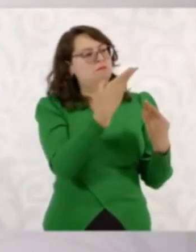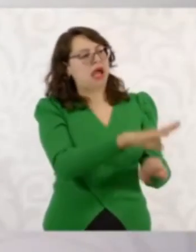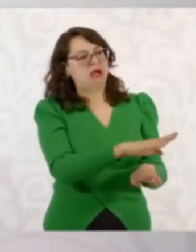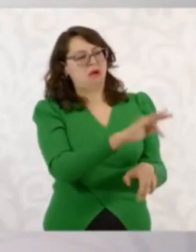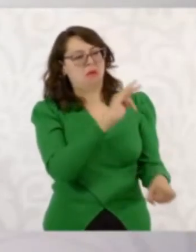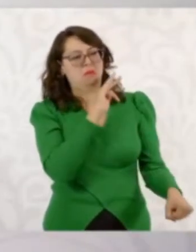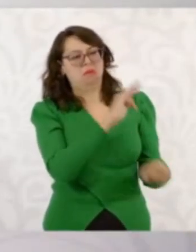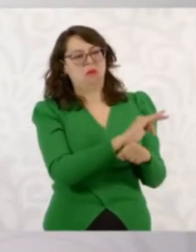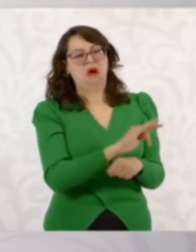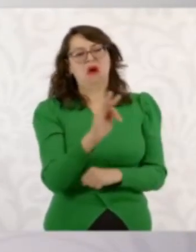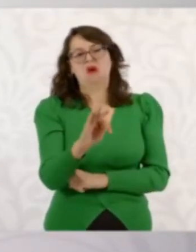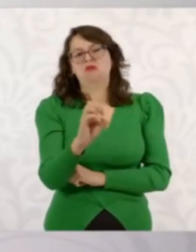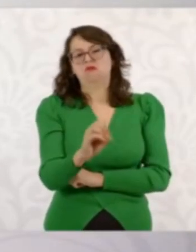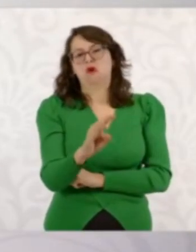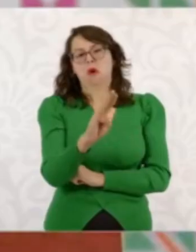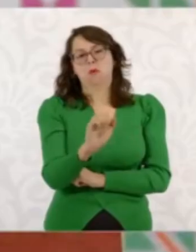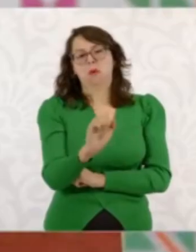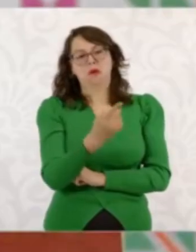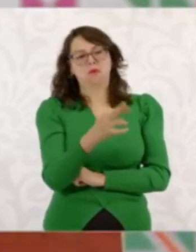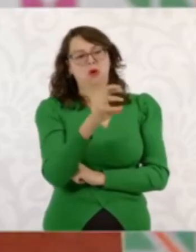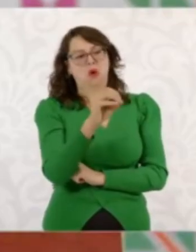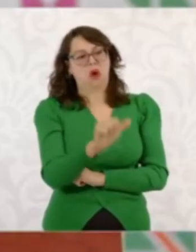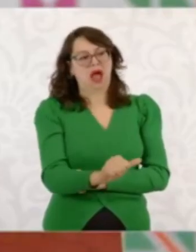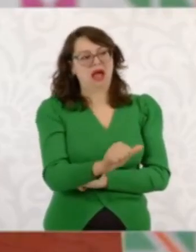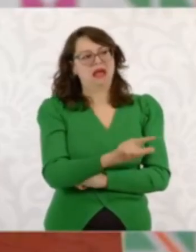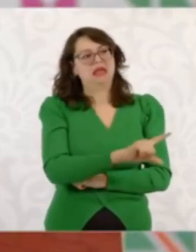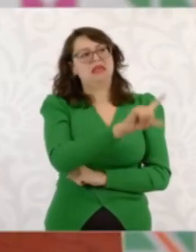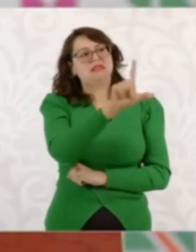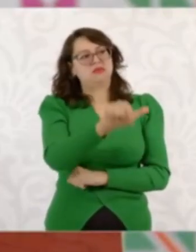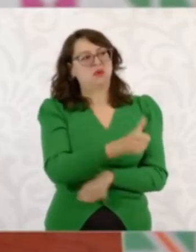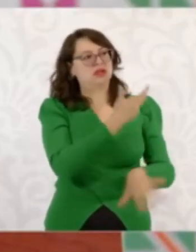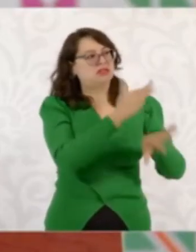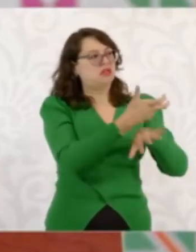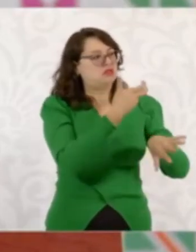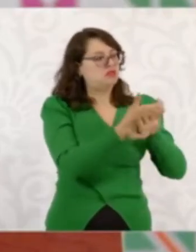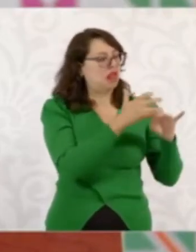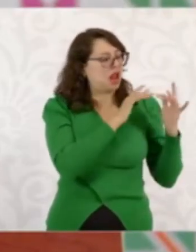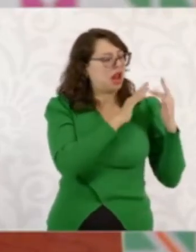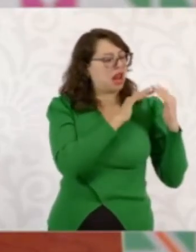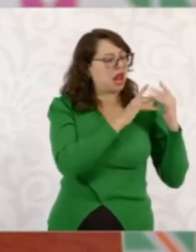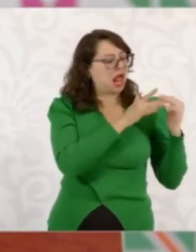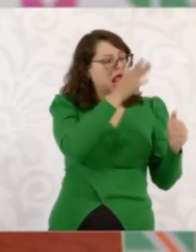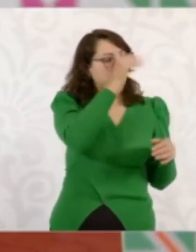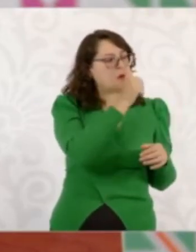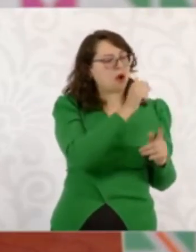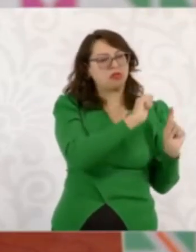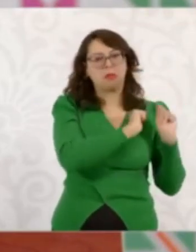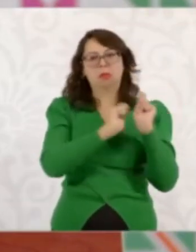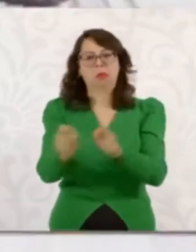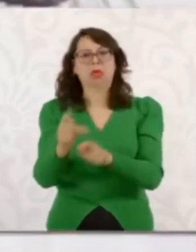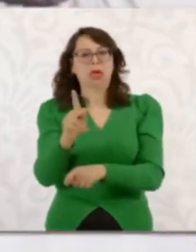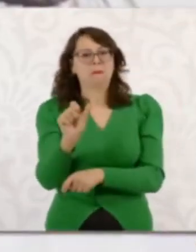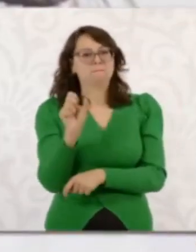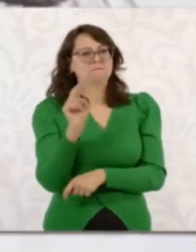y quien se dice que entregó el poder por un acuerdo con Estados Unidos, hablar de